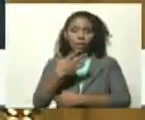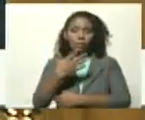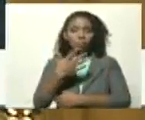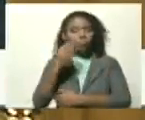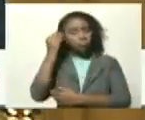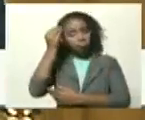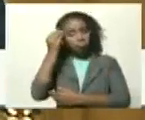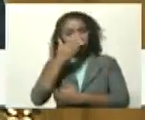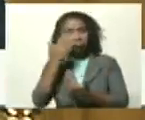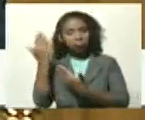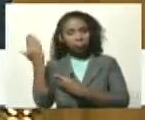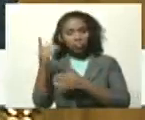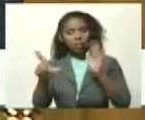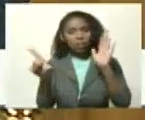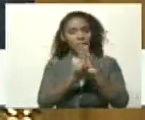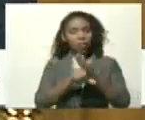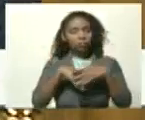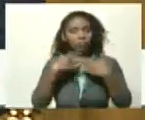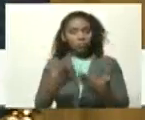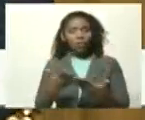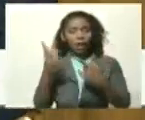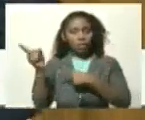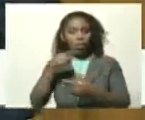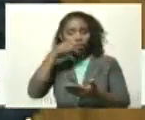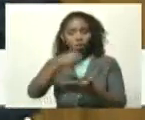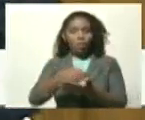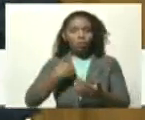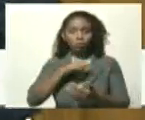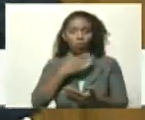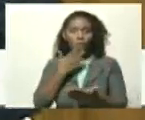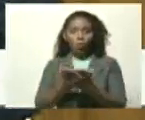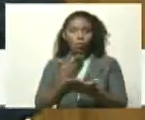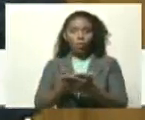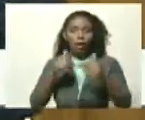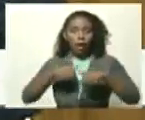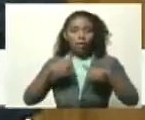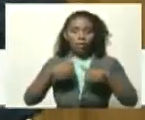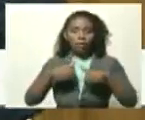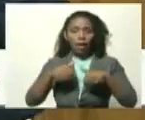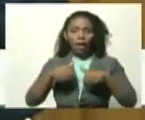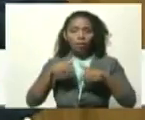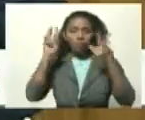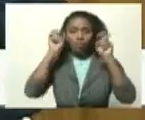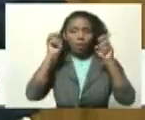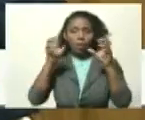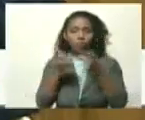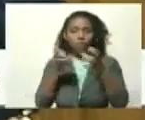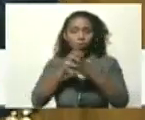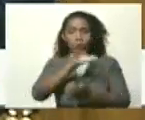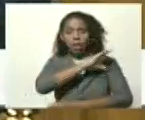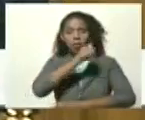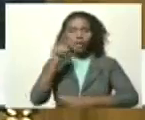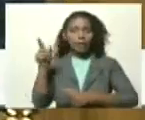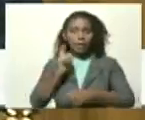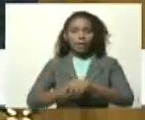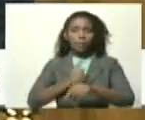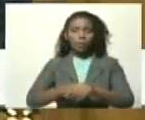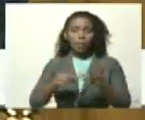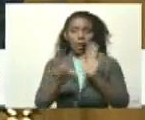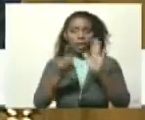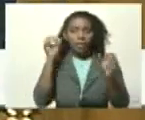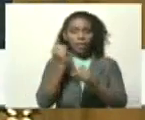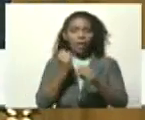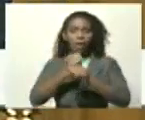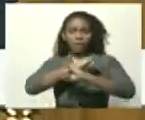considerar legítimamente estos nombres que hemos presentado para esta nueva Junta Directiva y este periodo legislativo. Feliz